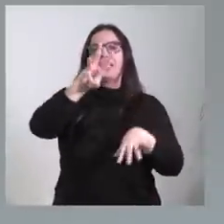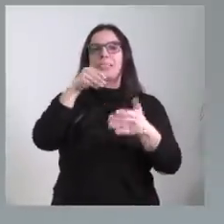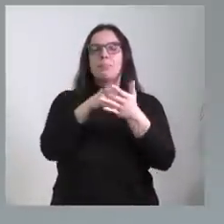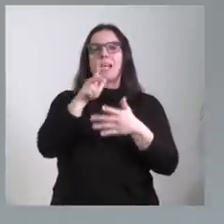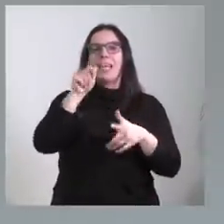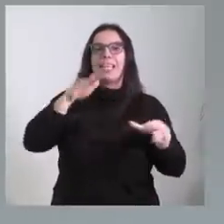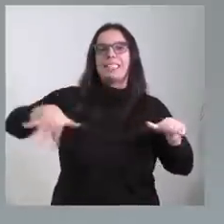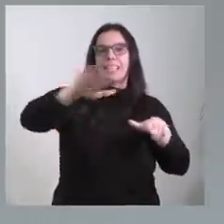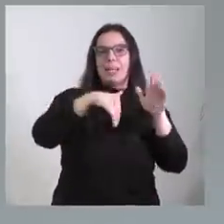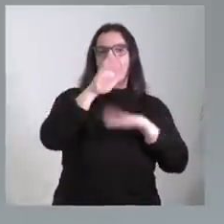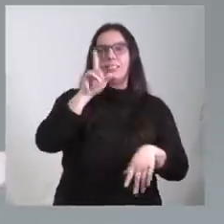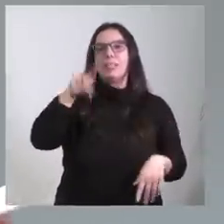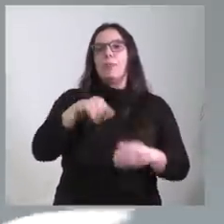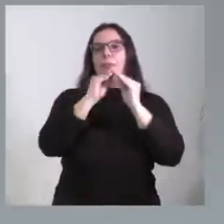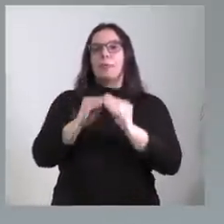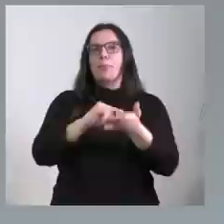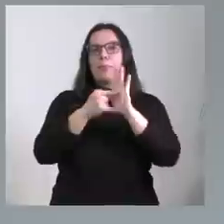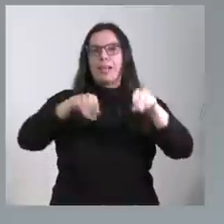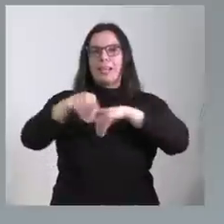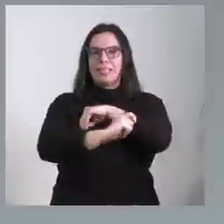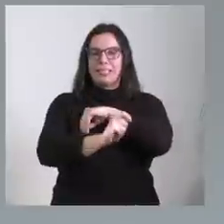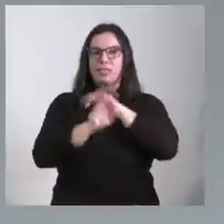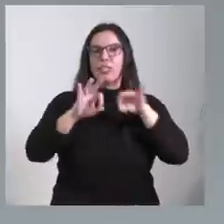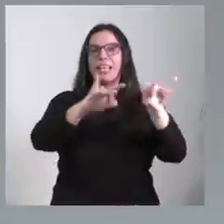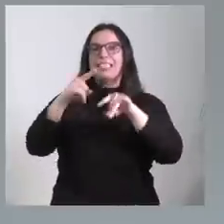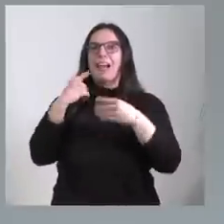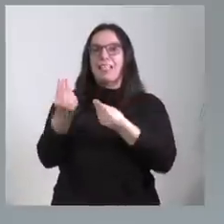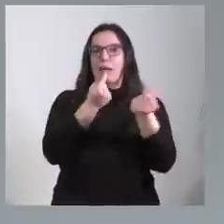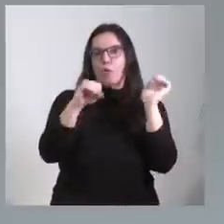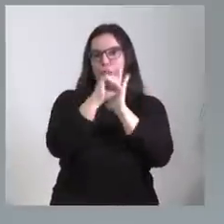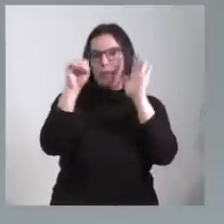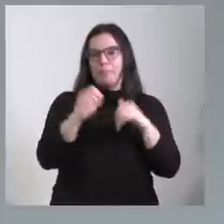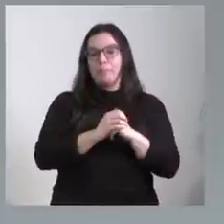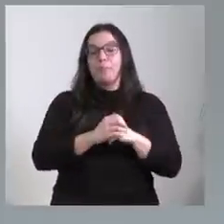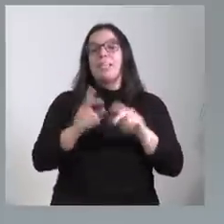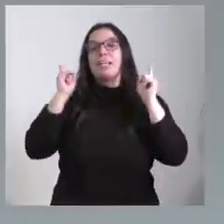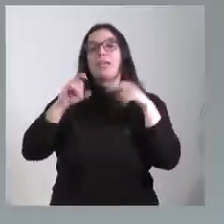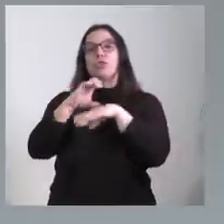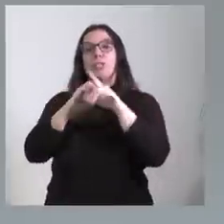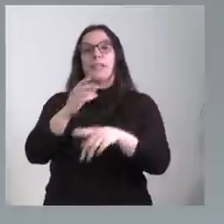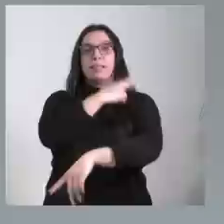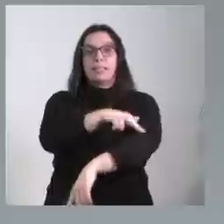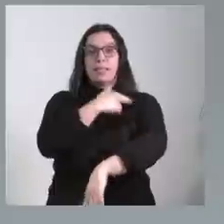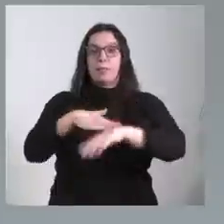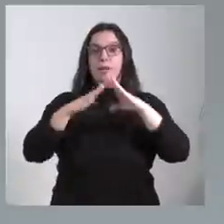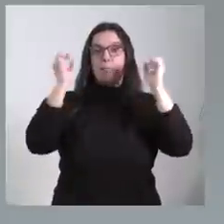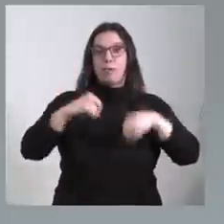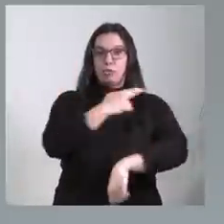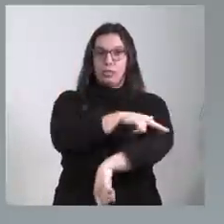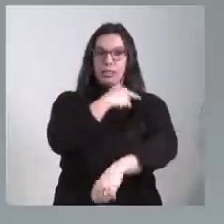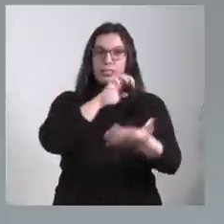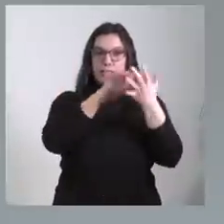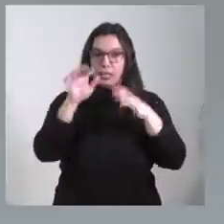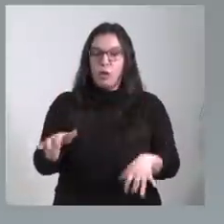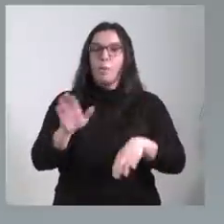hectáreas o en la elaboración del plan estratégico de tierra de sabor en el caso de la consejería de sanidad para el pacto por la sanidad de Castilla y León